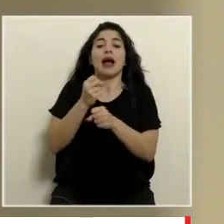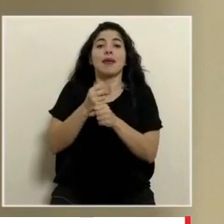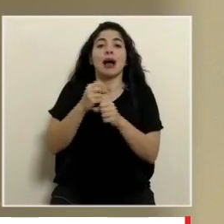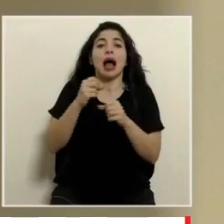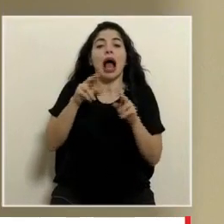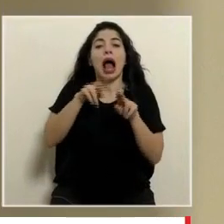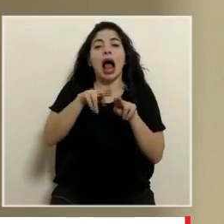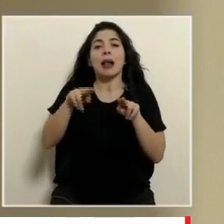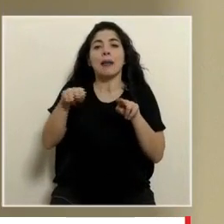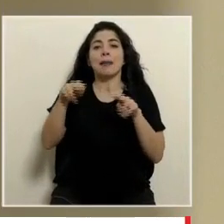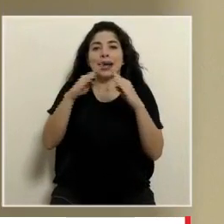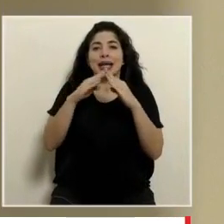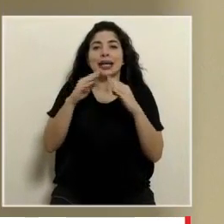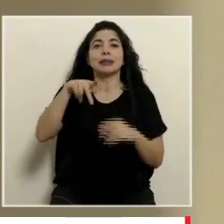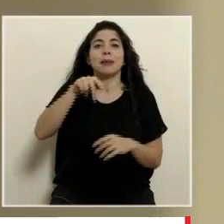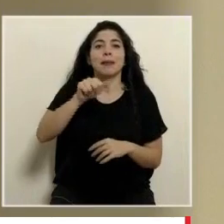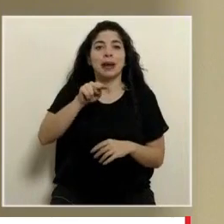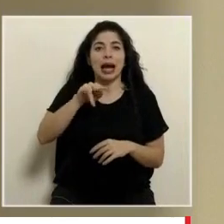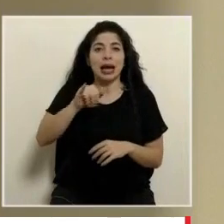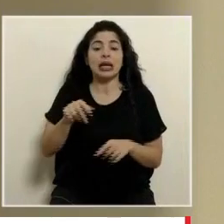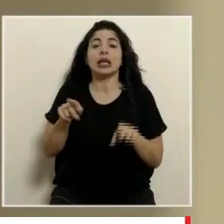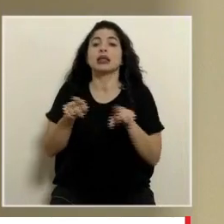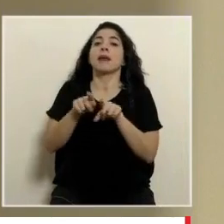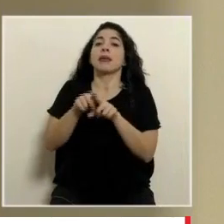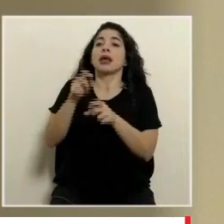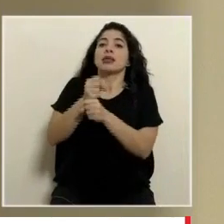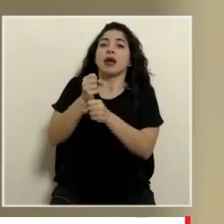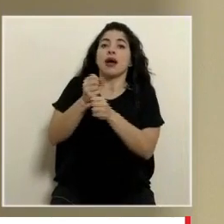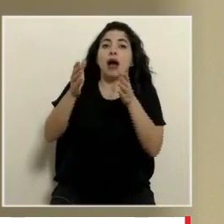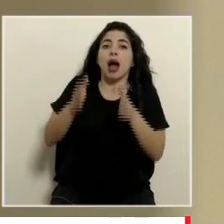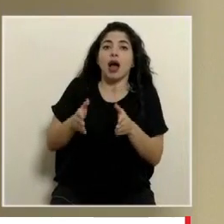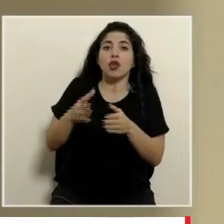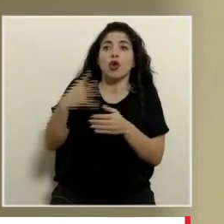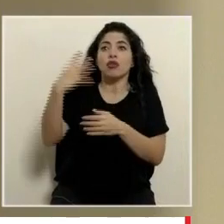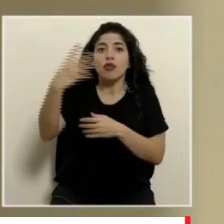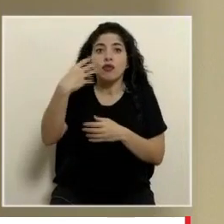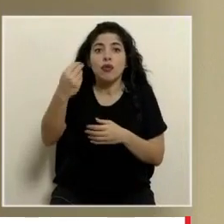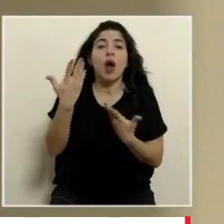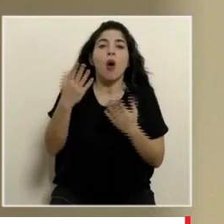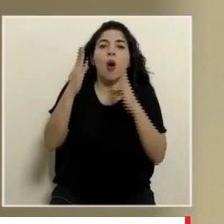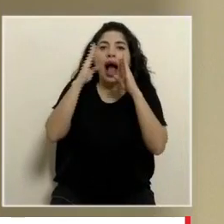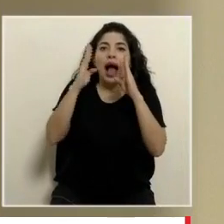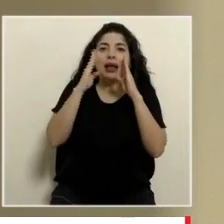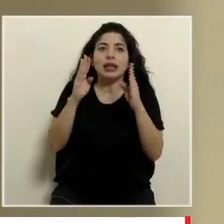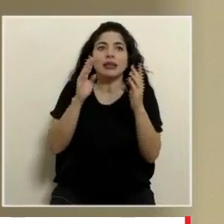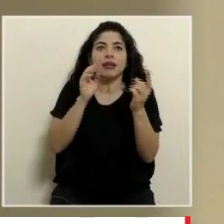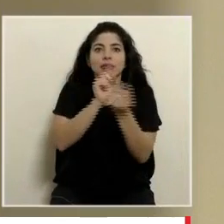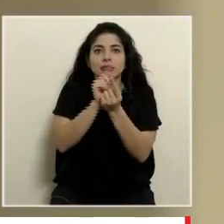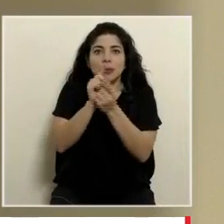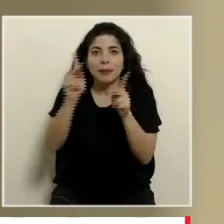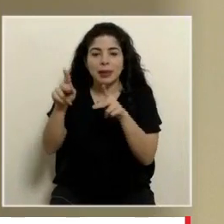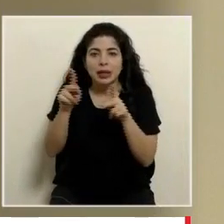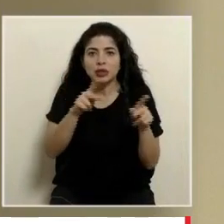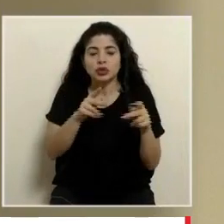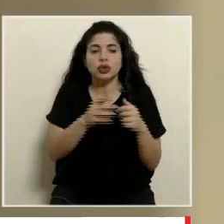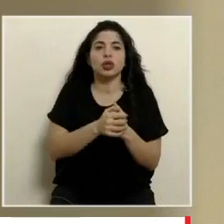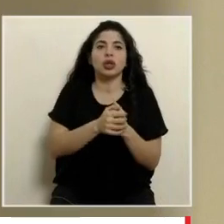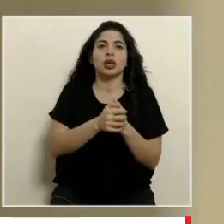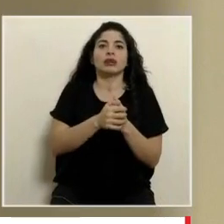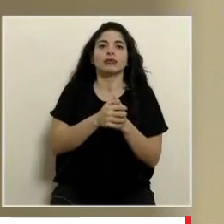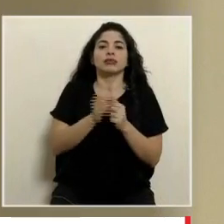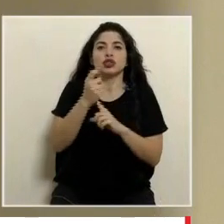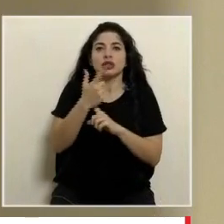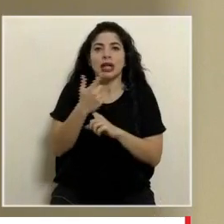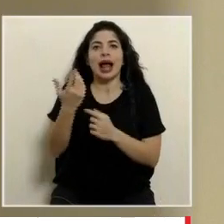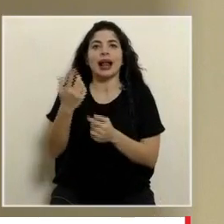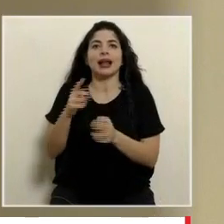segundo lugar, con los que son funcionarios operativos en campo y personal con atención directa psico-socio-legal. En tercer